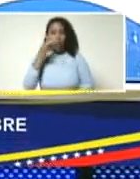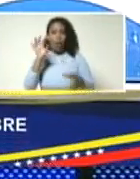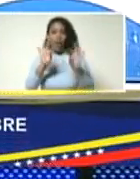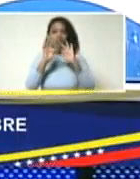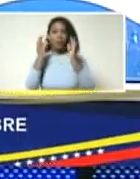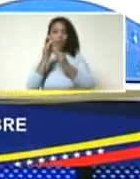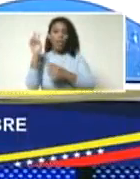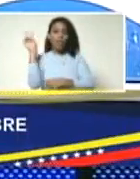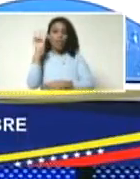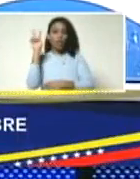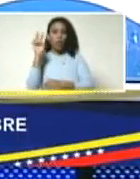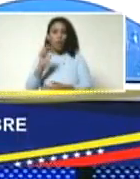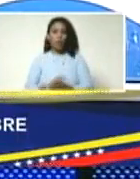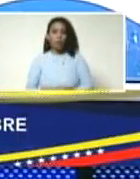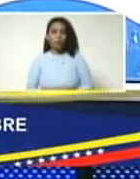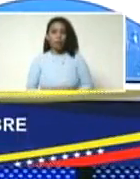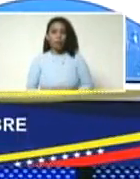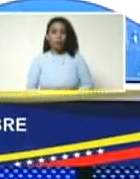venezolana.